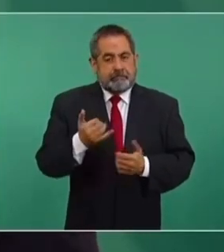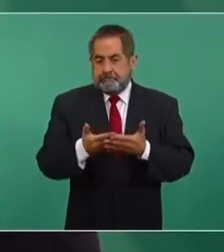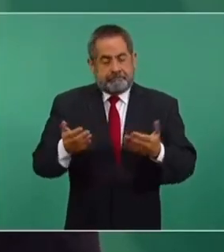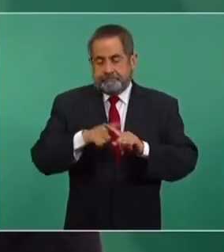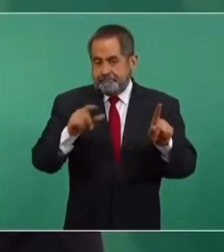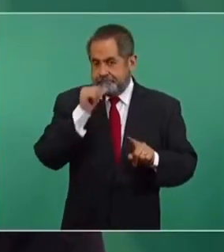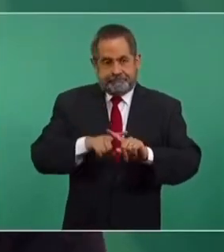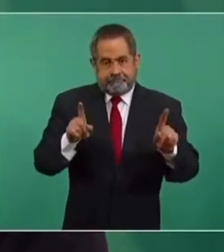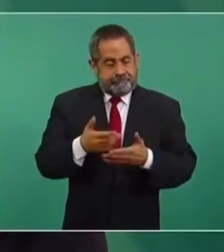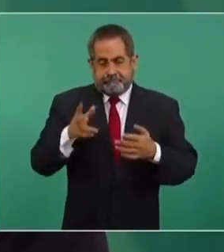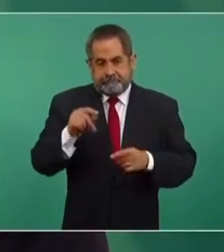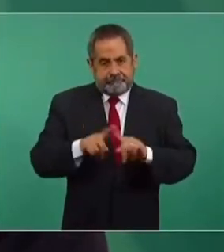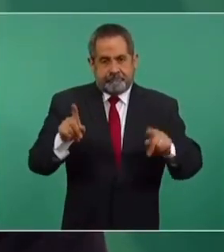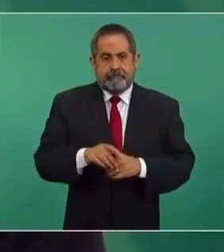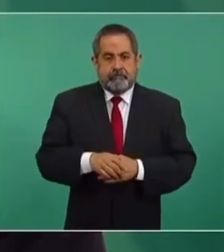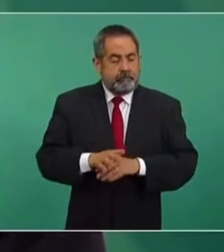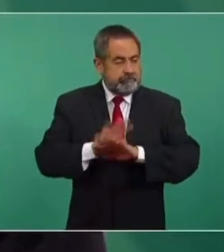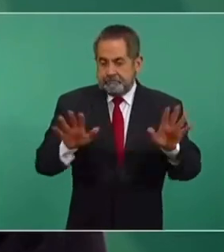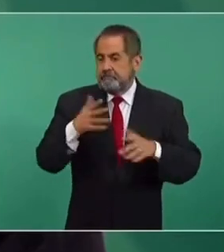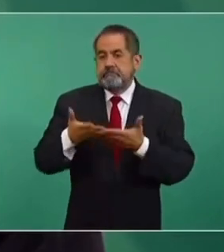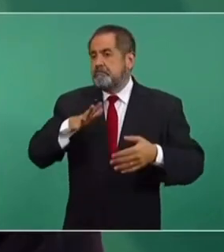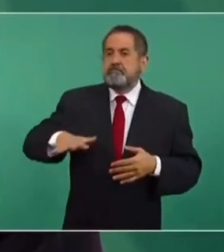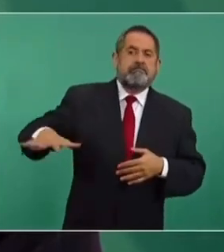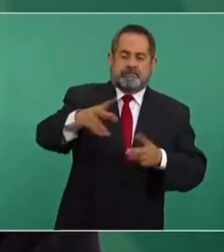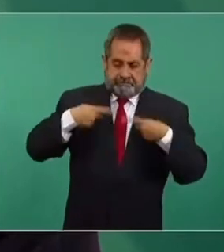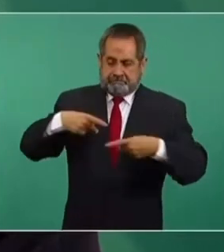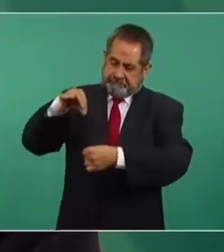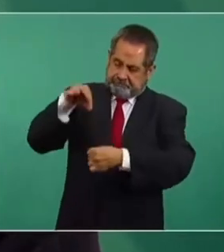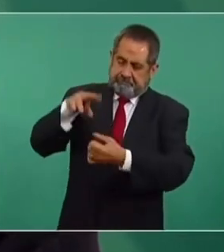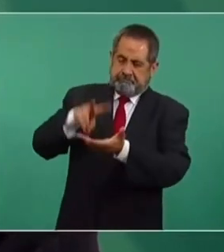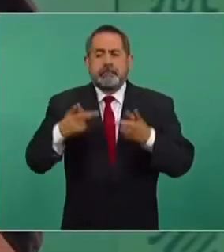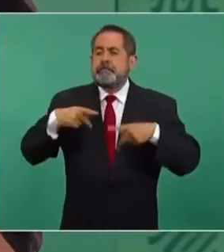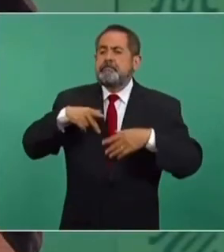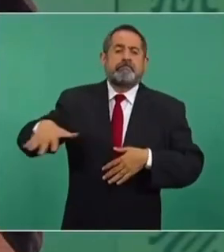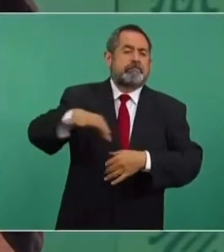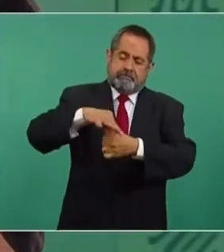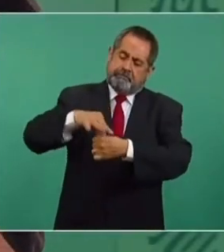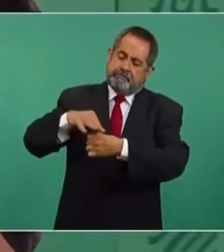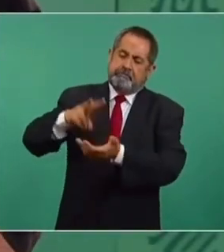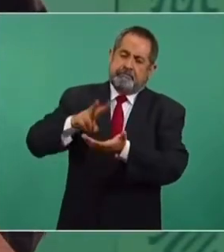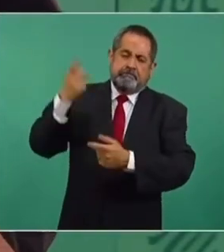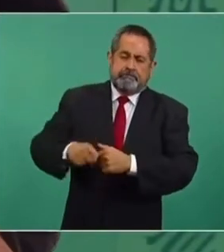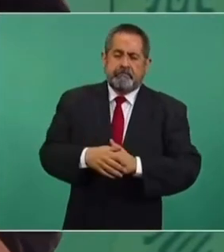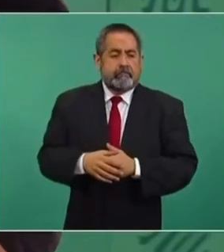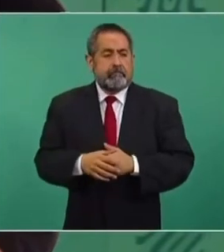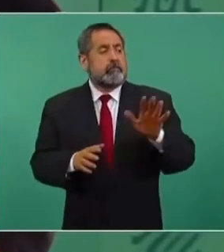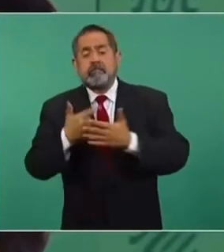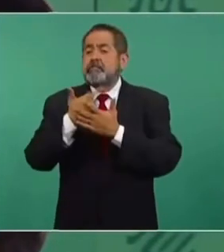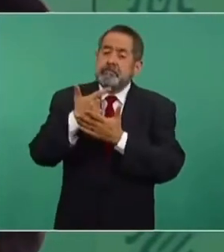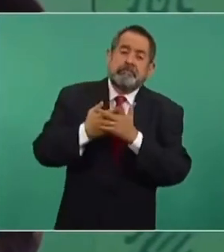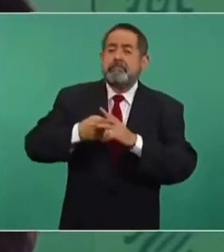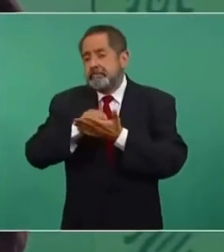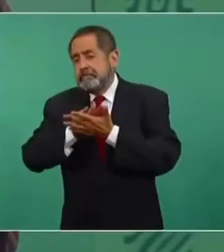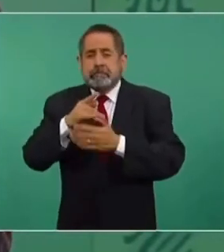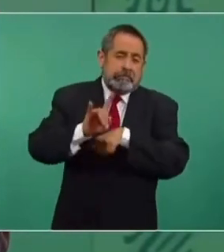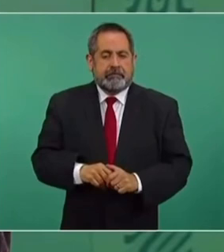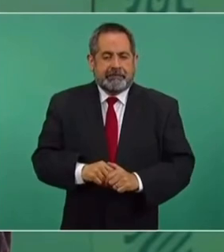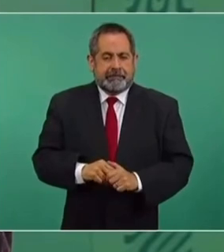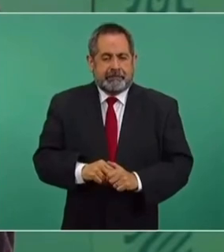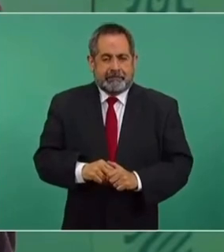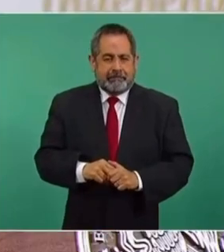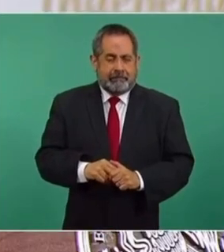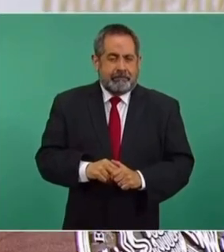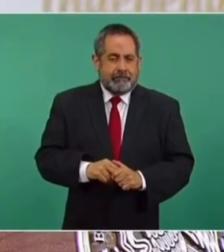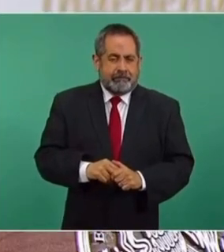Ahora no. Ahora es el pueblo el que decide. Y a veces dicen, no, es que la encuesta no registra.